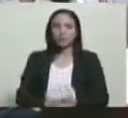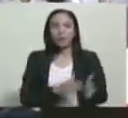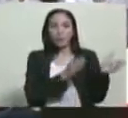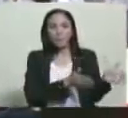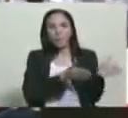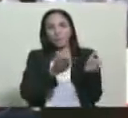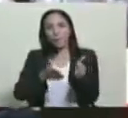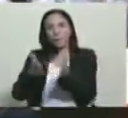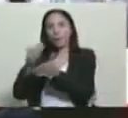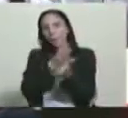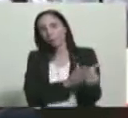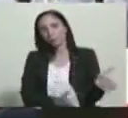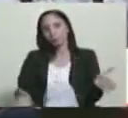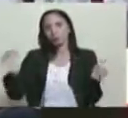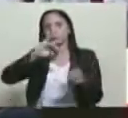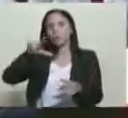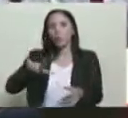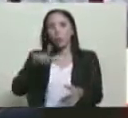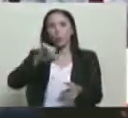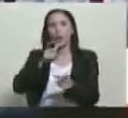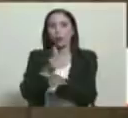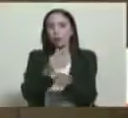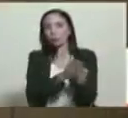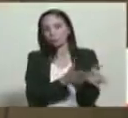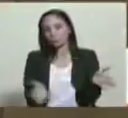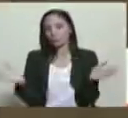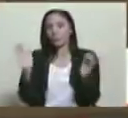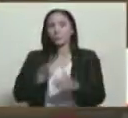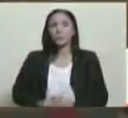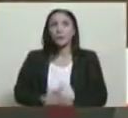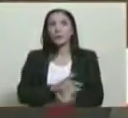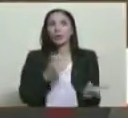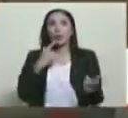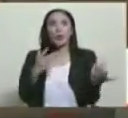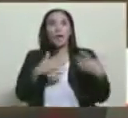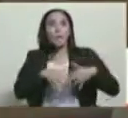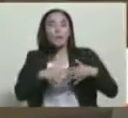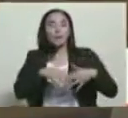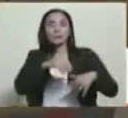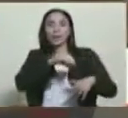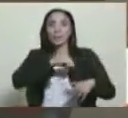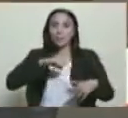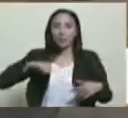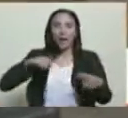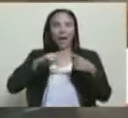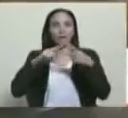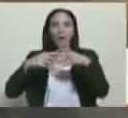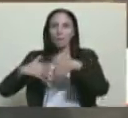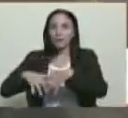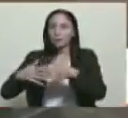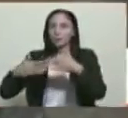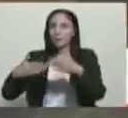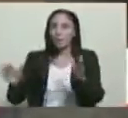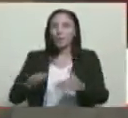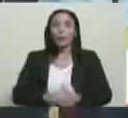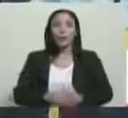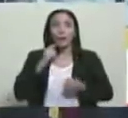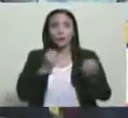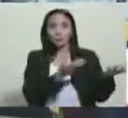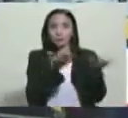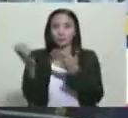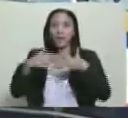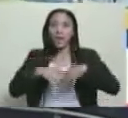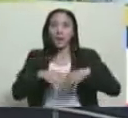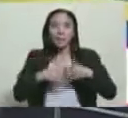y así vamos a ir nosotros en alianza con el sector privado, con nuestras empresas. Aquí están los representantes de